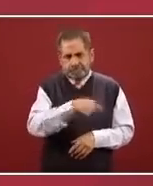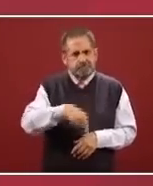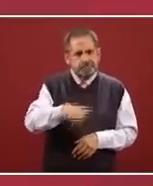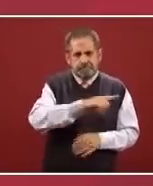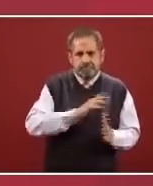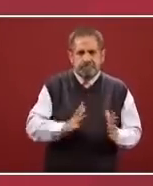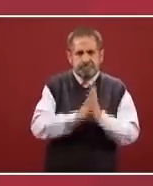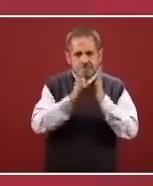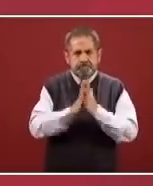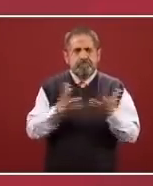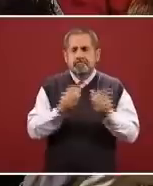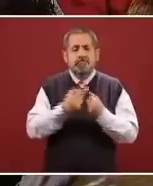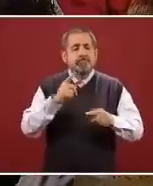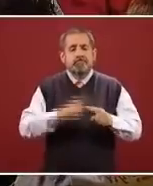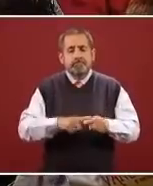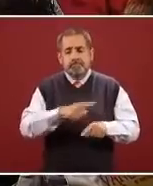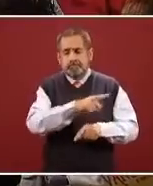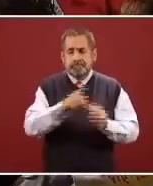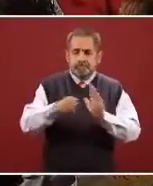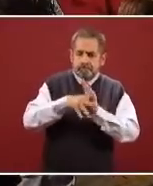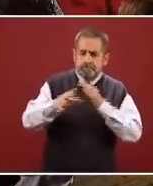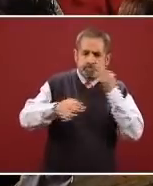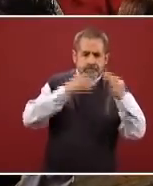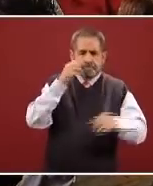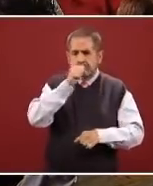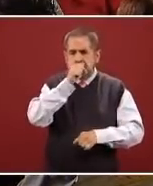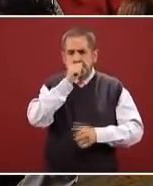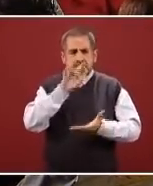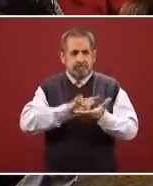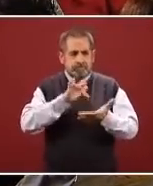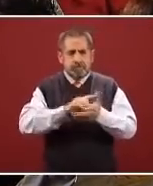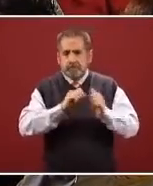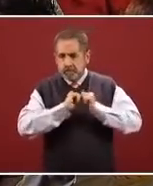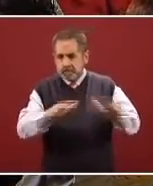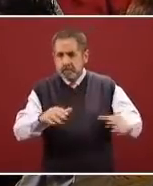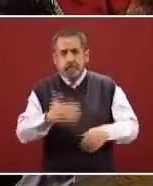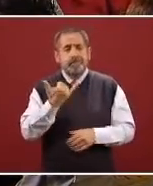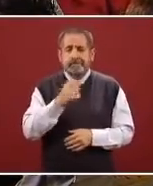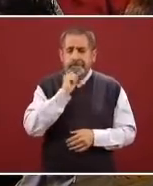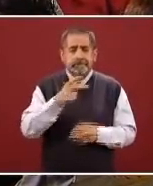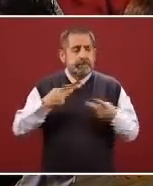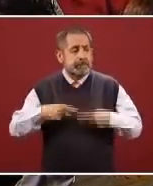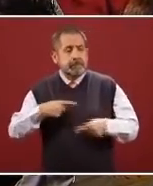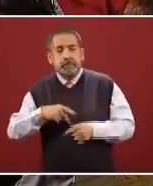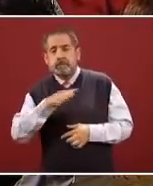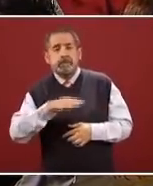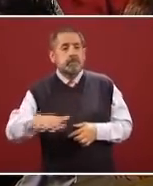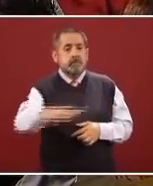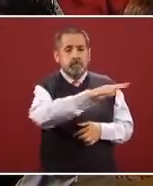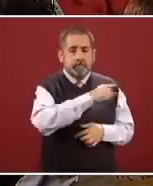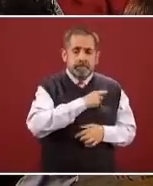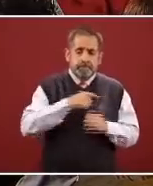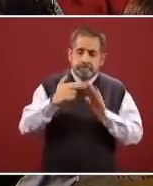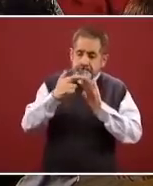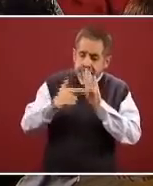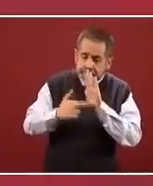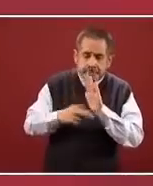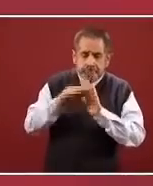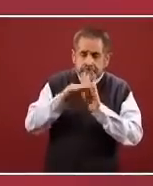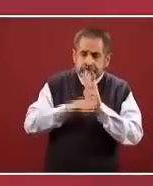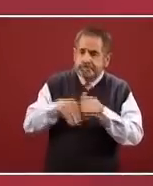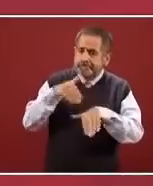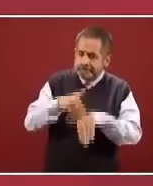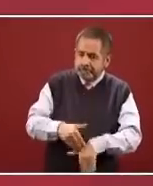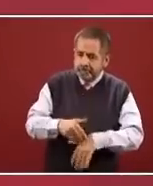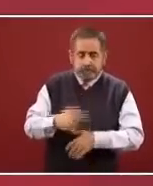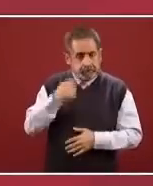de los medios de comunicación y de la población en general para seguir estas recomendaciones.